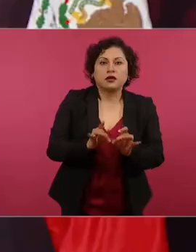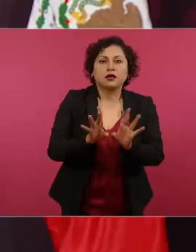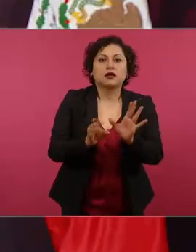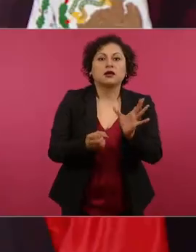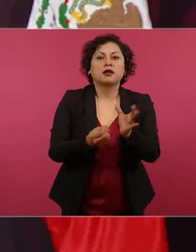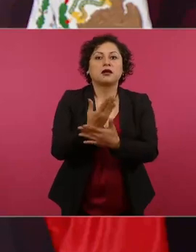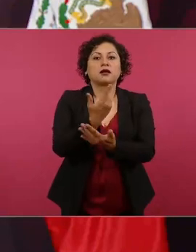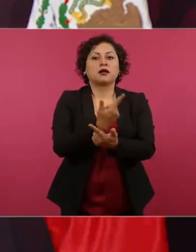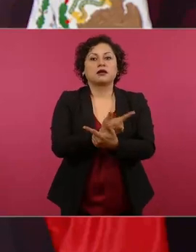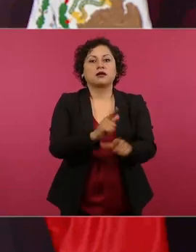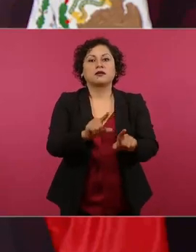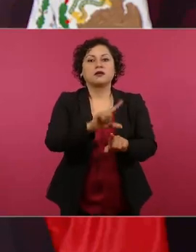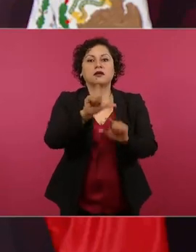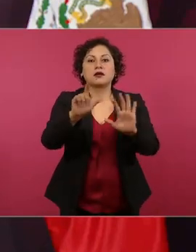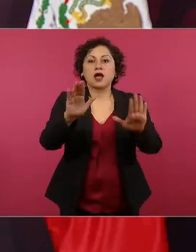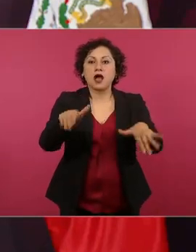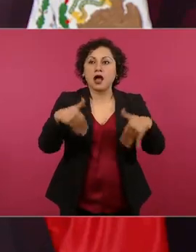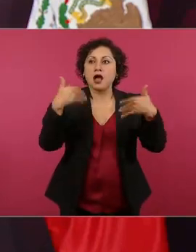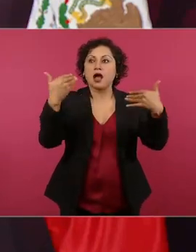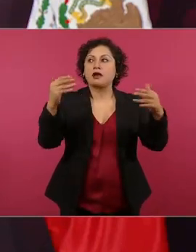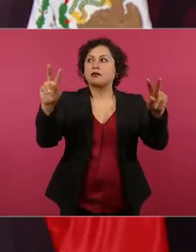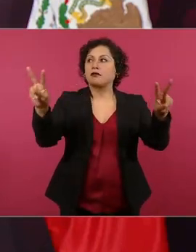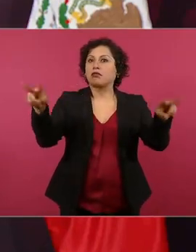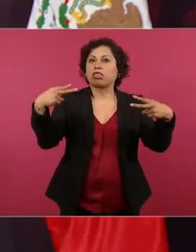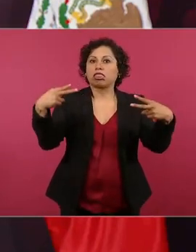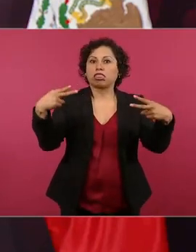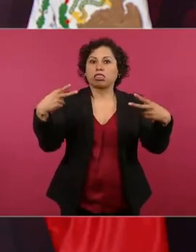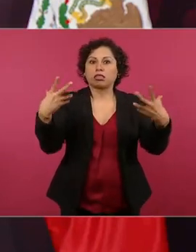como país, como Estado,